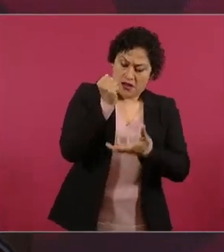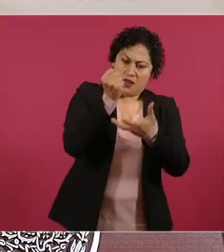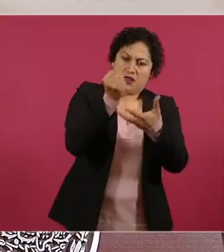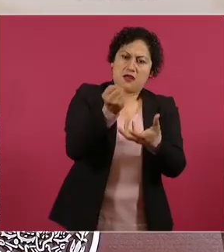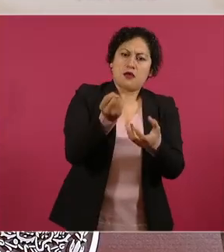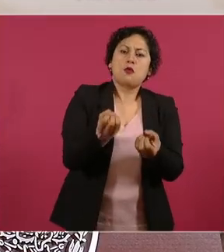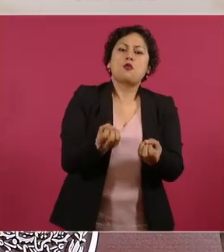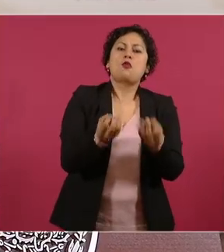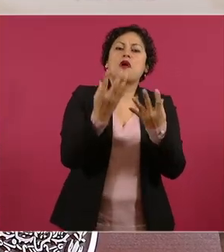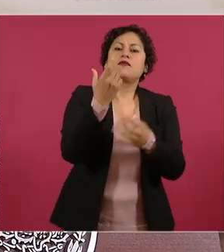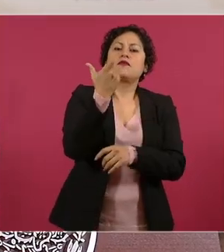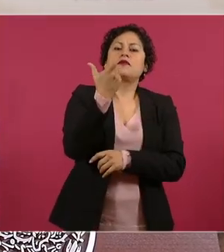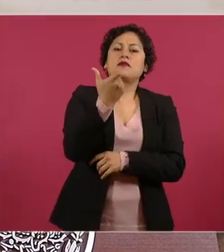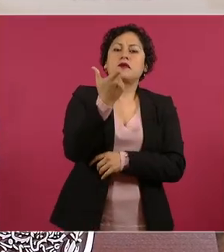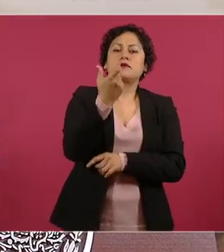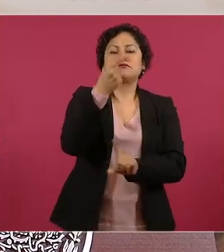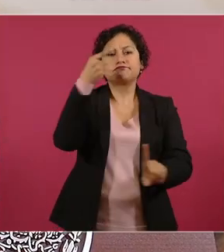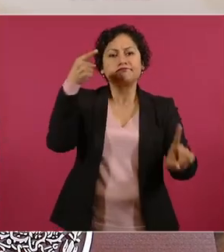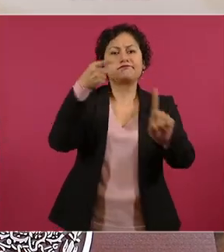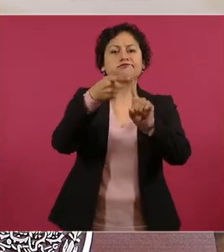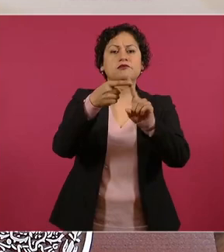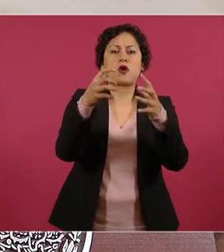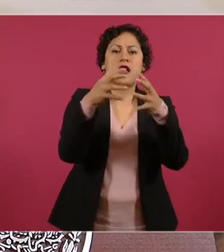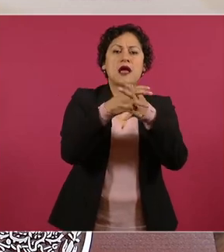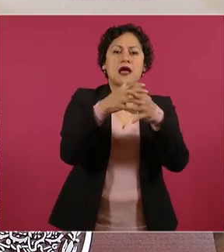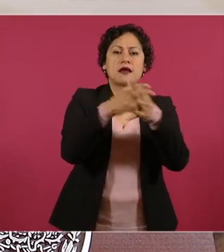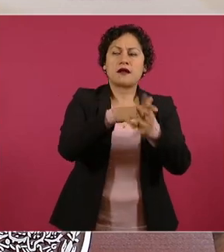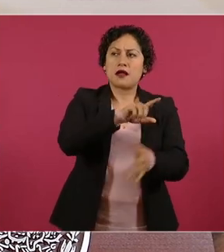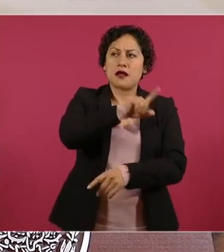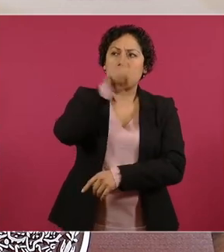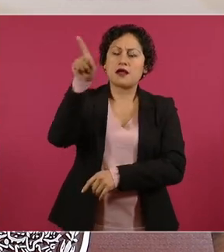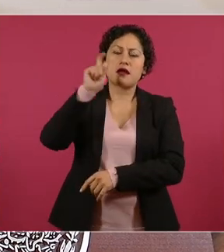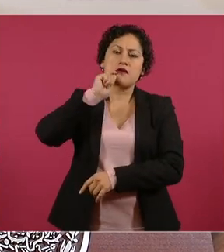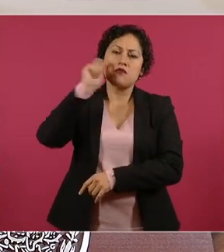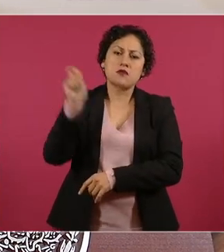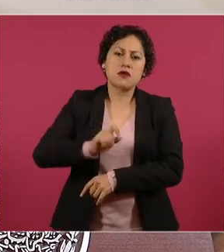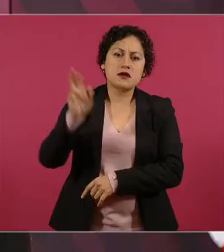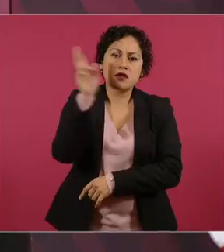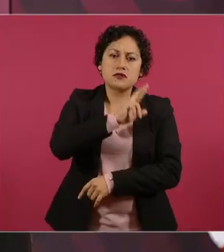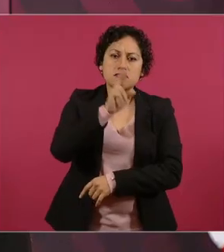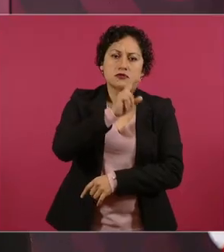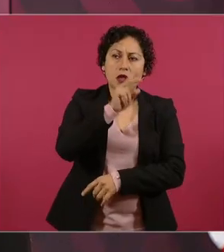para la guerra de Rusia y Ucrania?